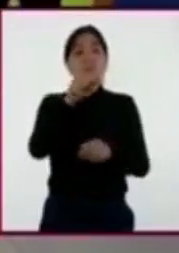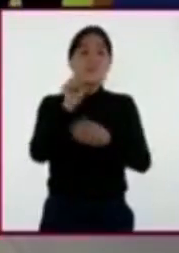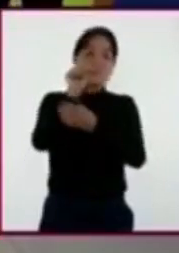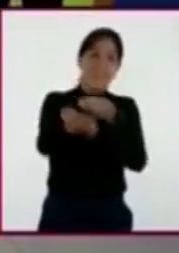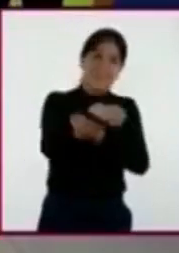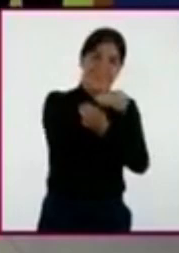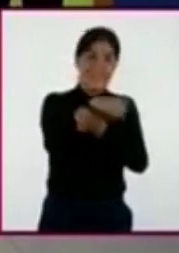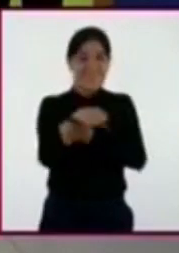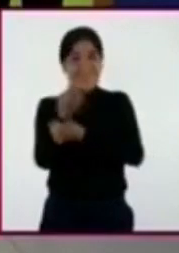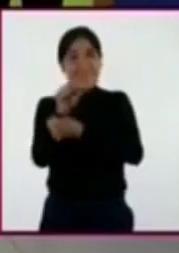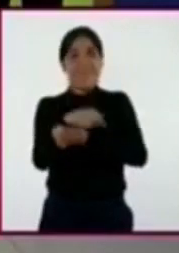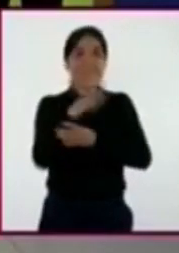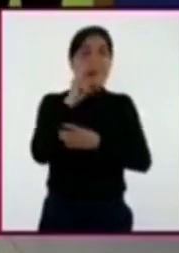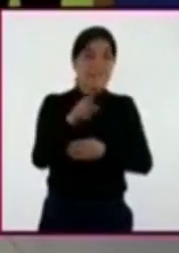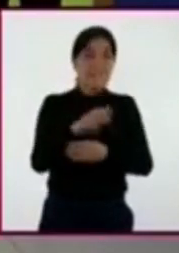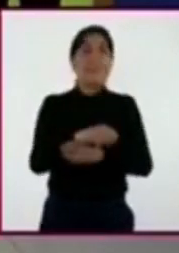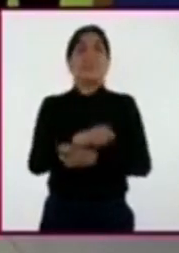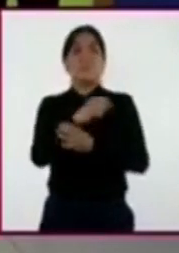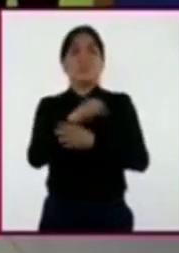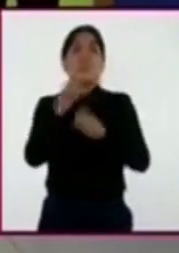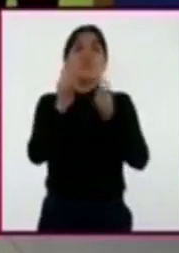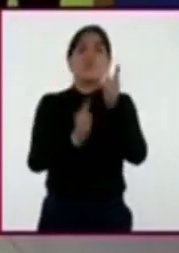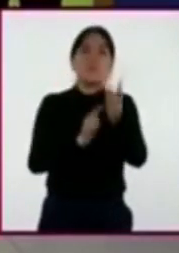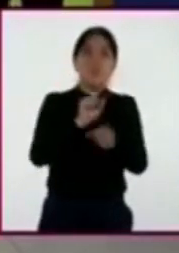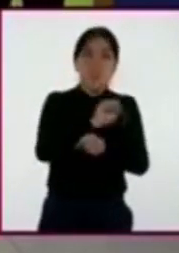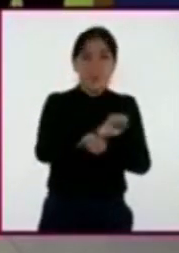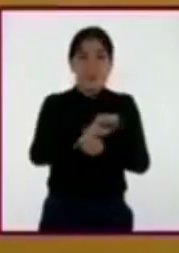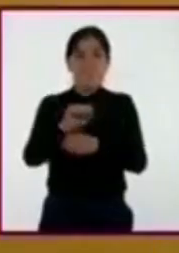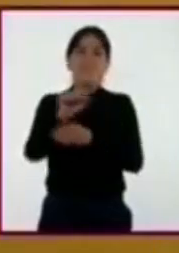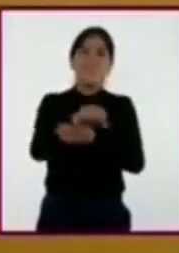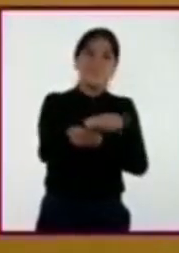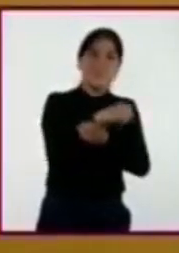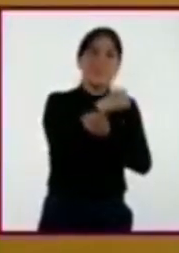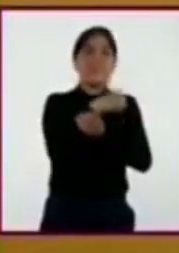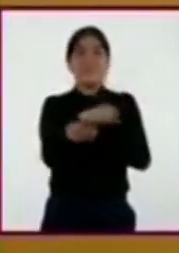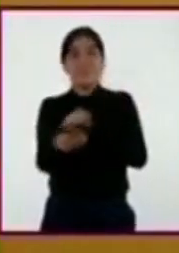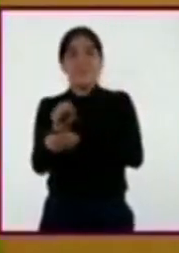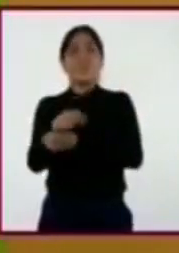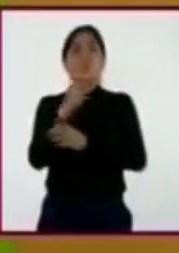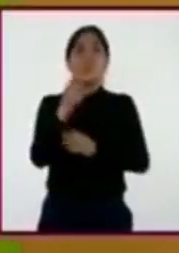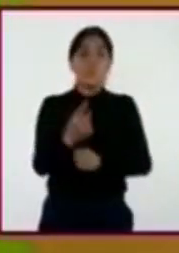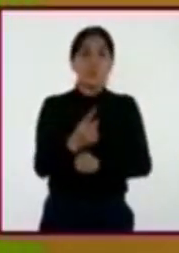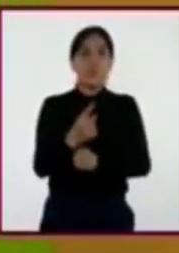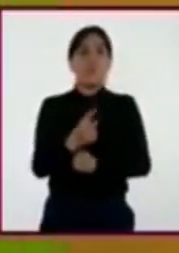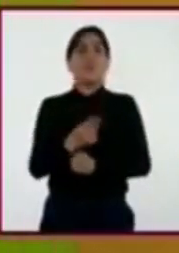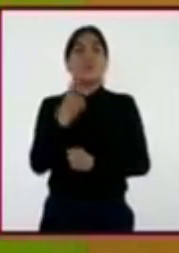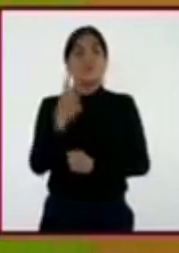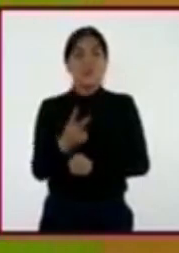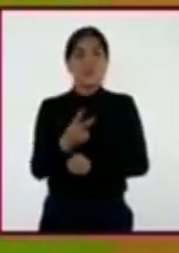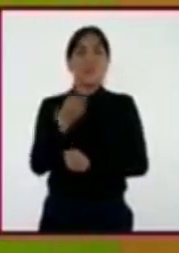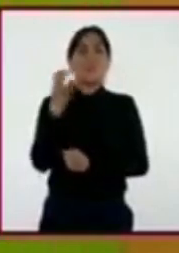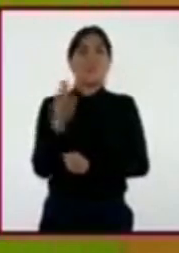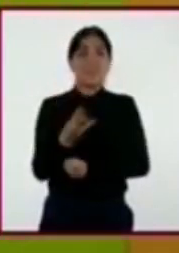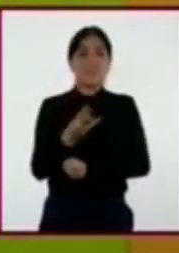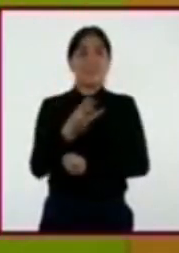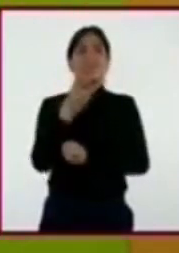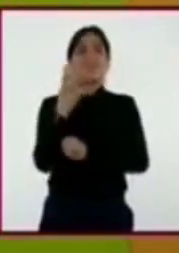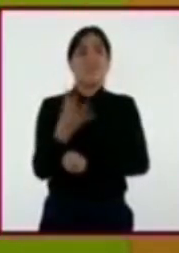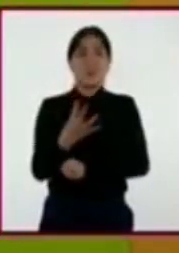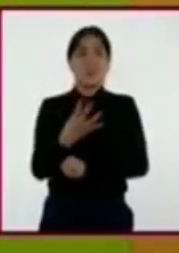cabeza. Y vamos a hacer movimientos suaves a un lado y al otro. Y cuento 1, 2,